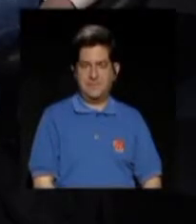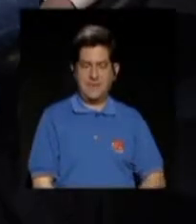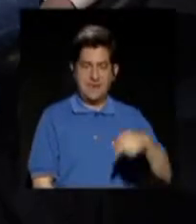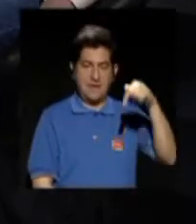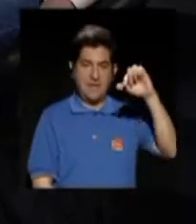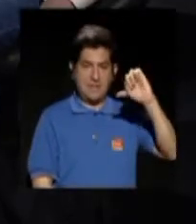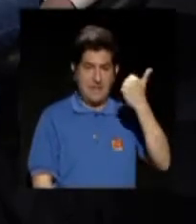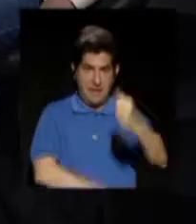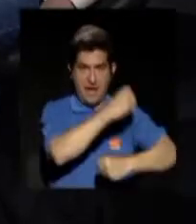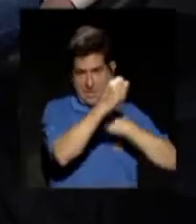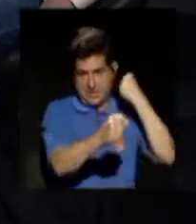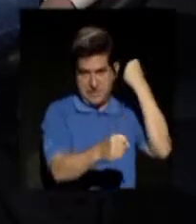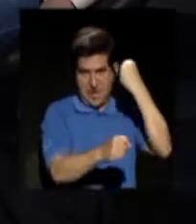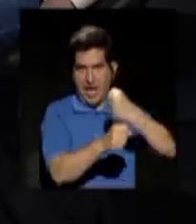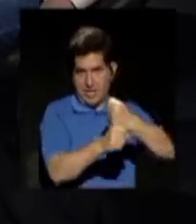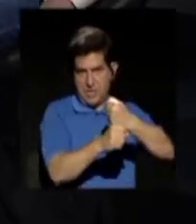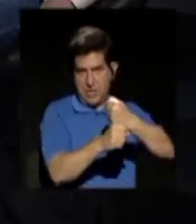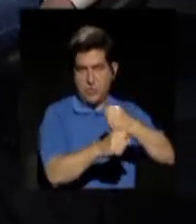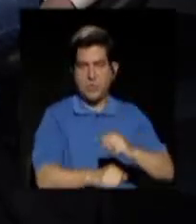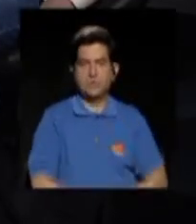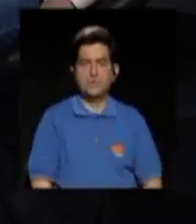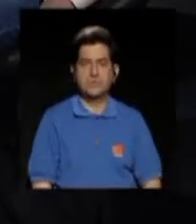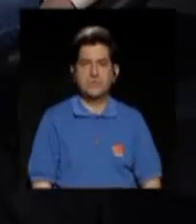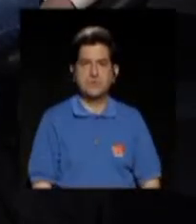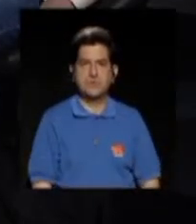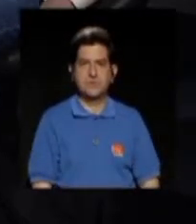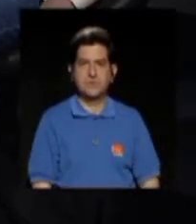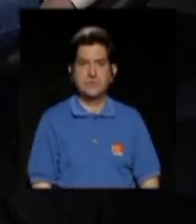esta década que